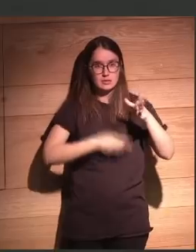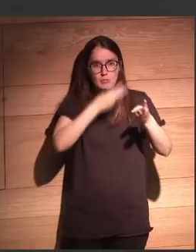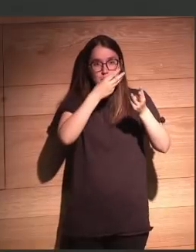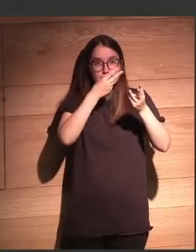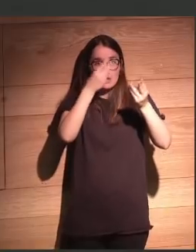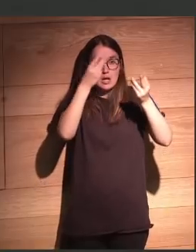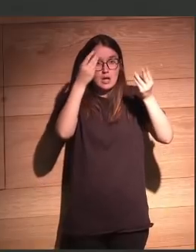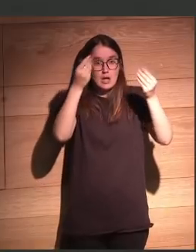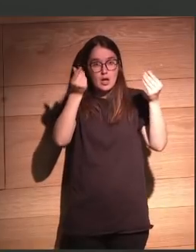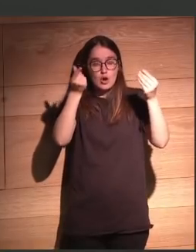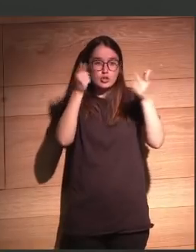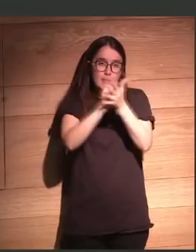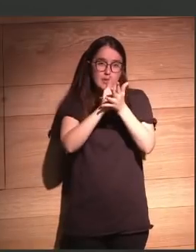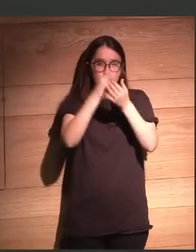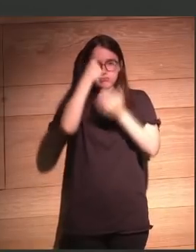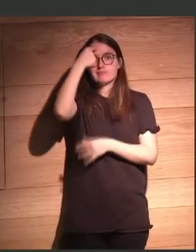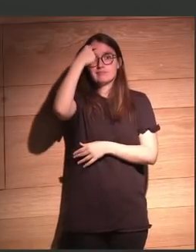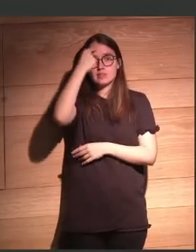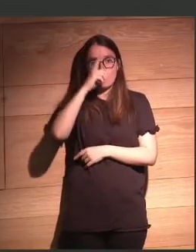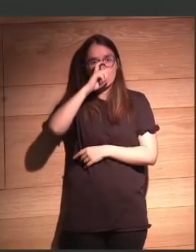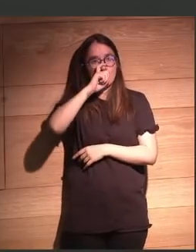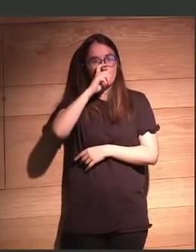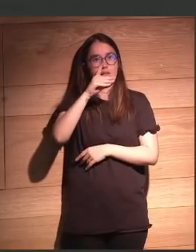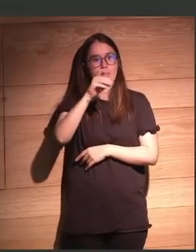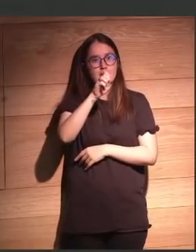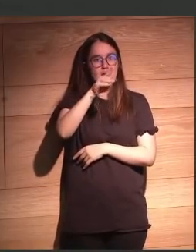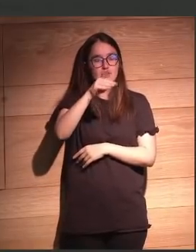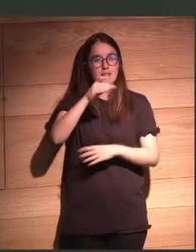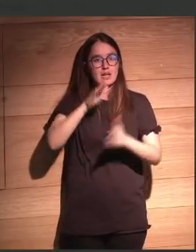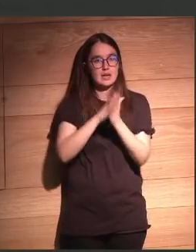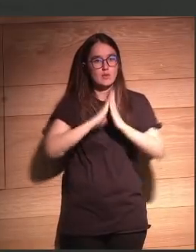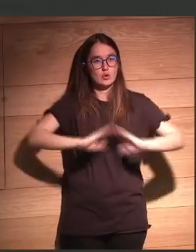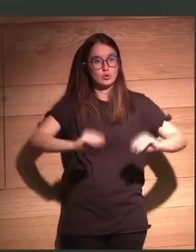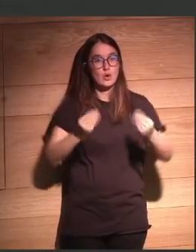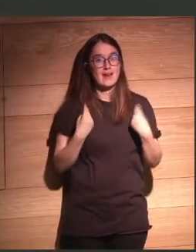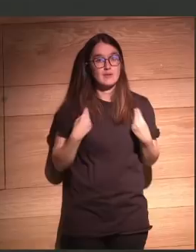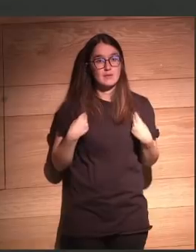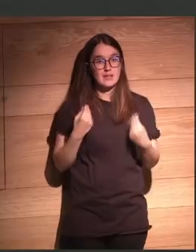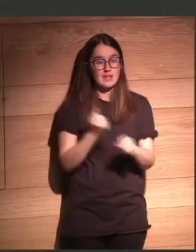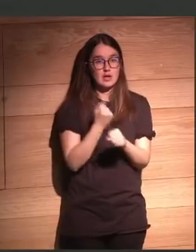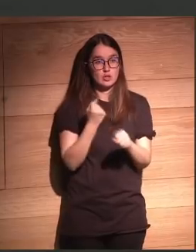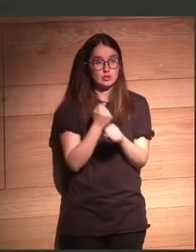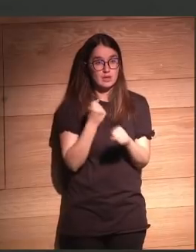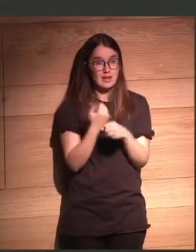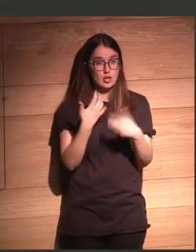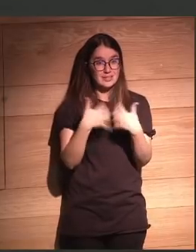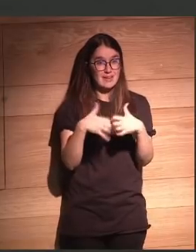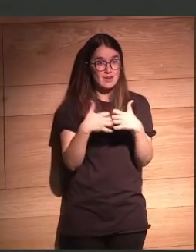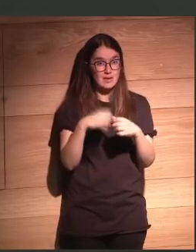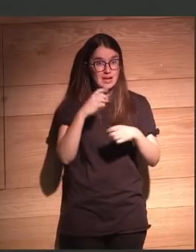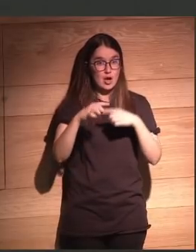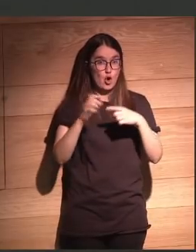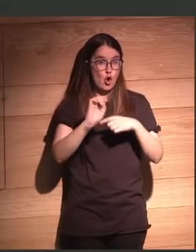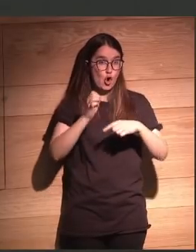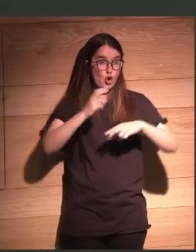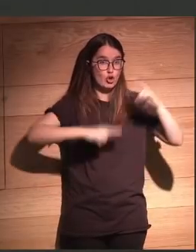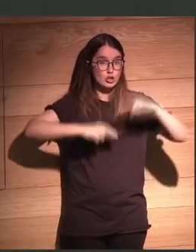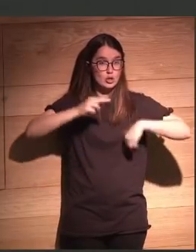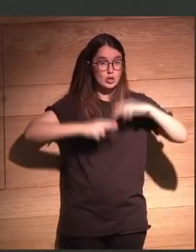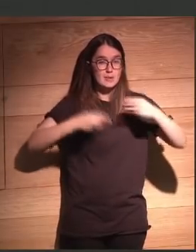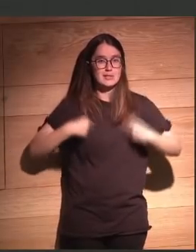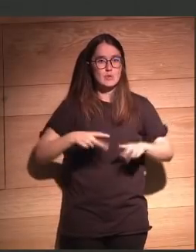olvidando. Y es que como nos recuerda David en su libro, la vivienda de los trabajadores de la fábrica o de la construcción